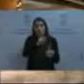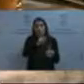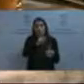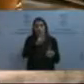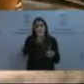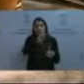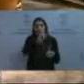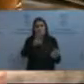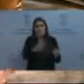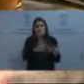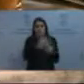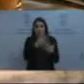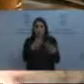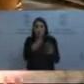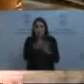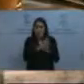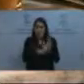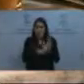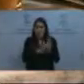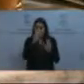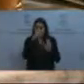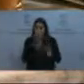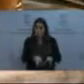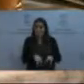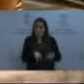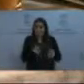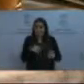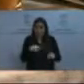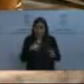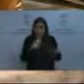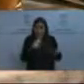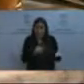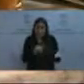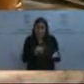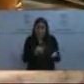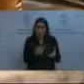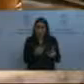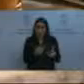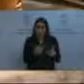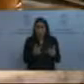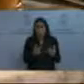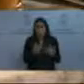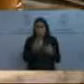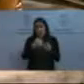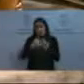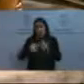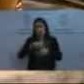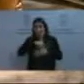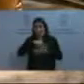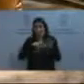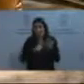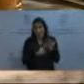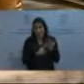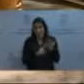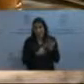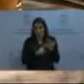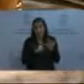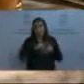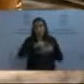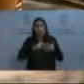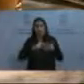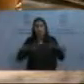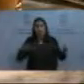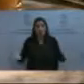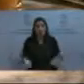ejercicio 2019, programa de emprendimiento que, le adelanto, estará articulado en 5 grandes ejes: de dinamización